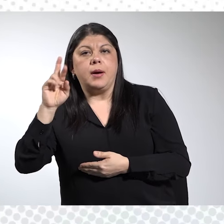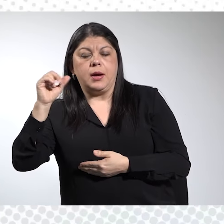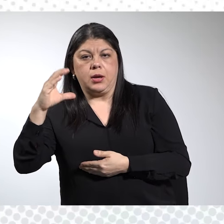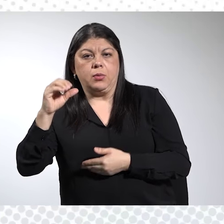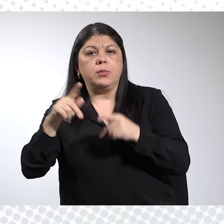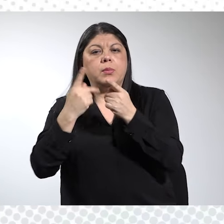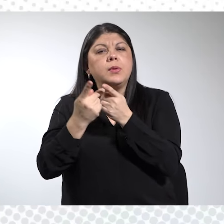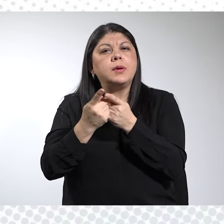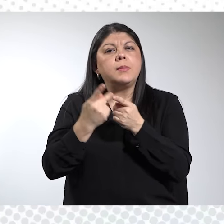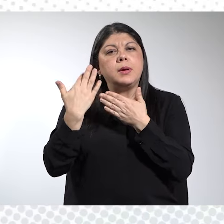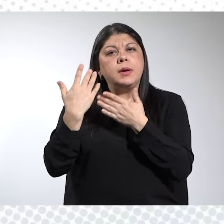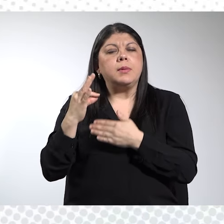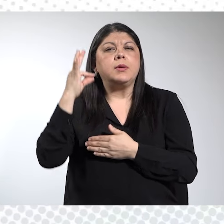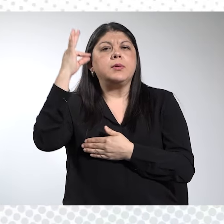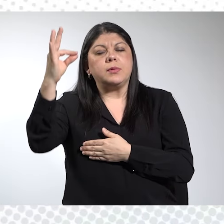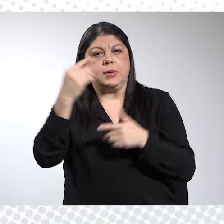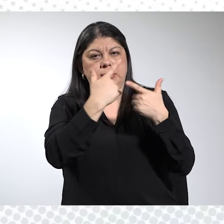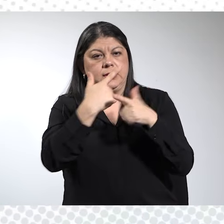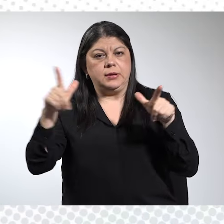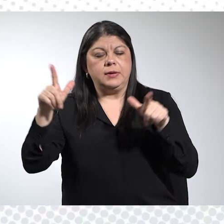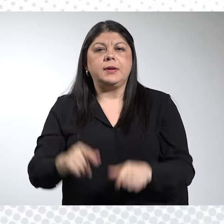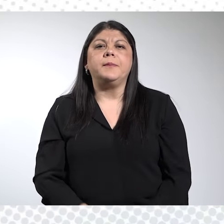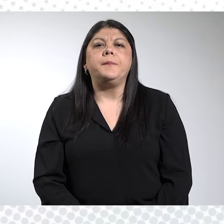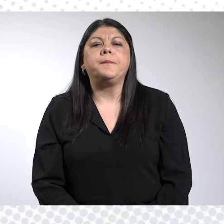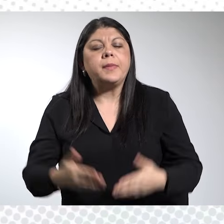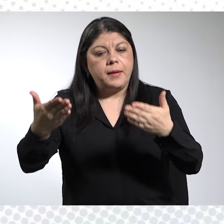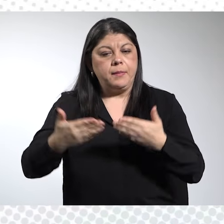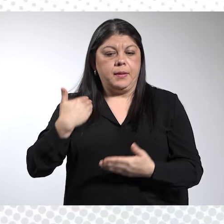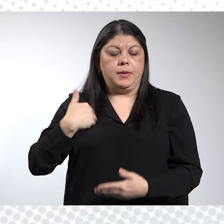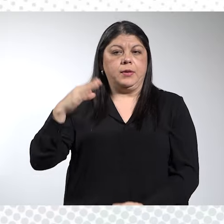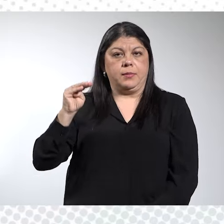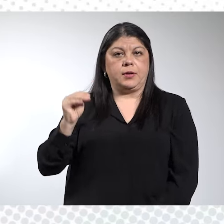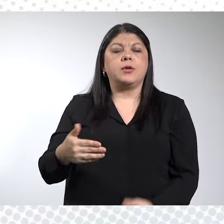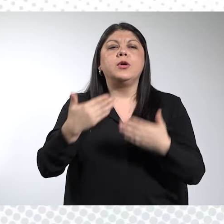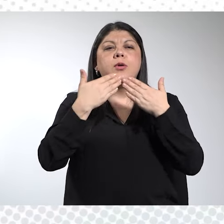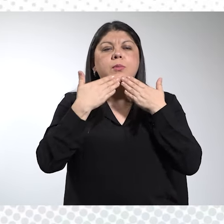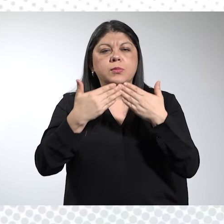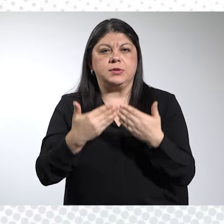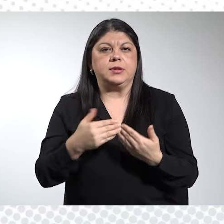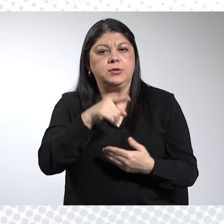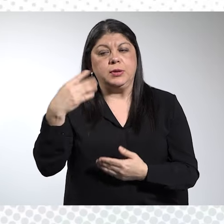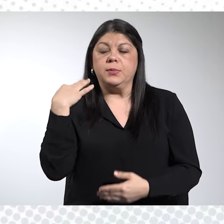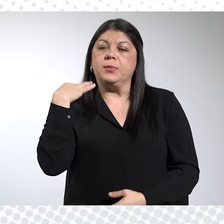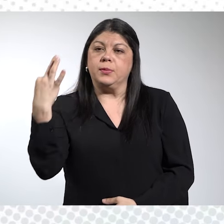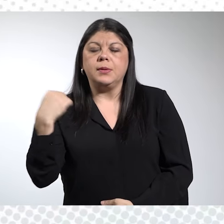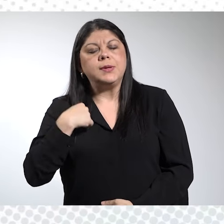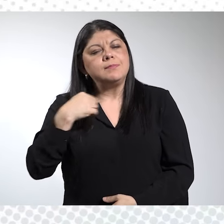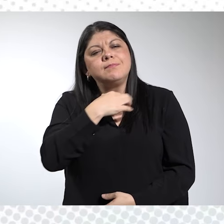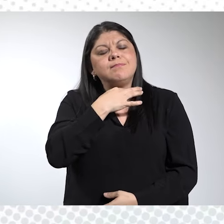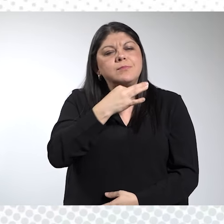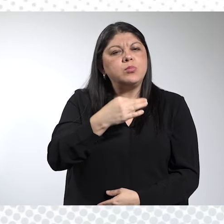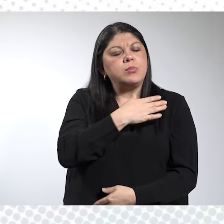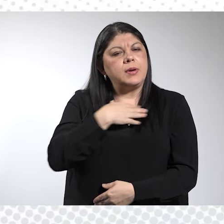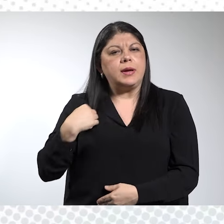señor Marco Rodríguez Badilla, del Partido Esperanza y Libertad. Bienvenido, don Marco. Muchas gracias más bien por la invitación. Yo